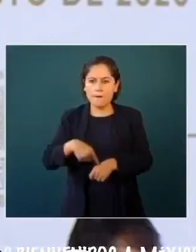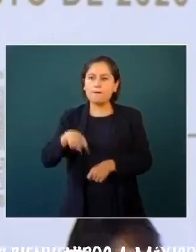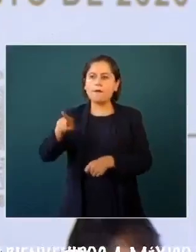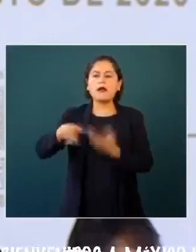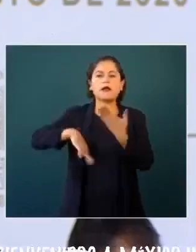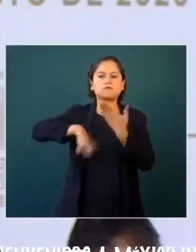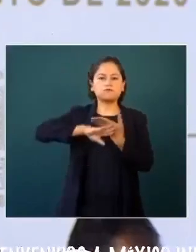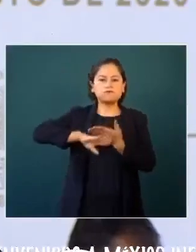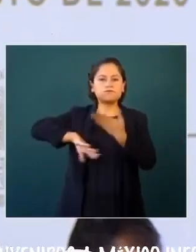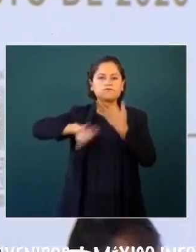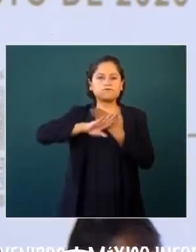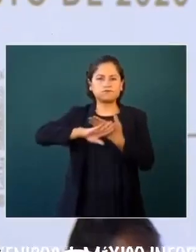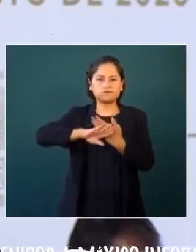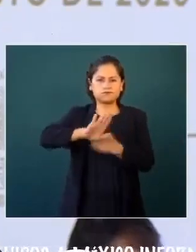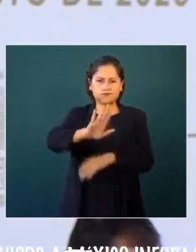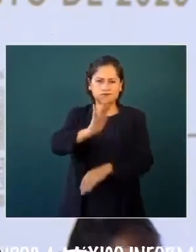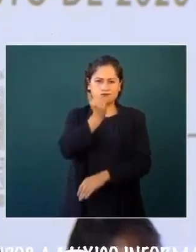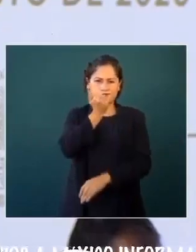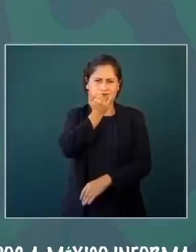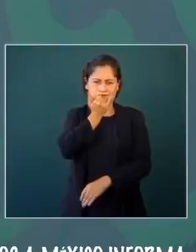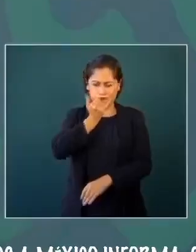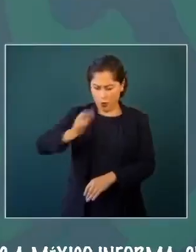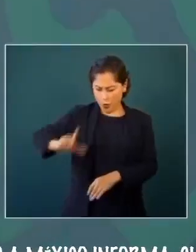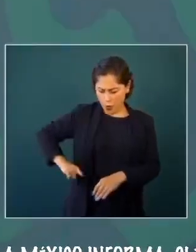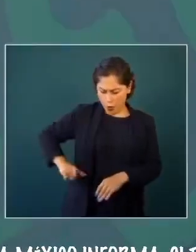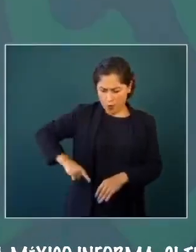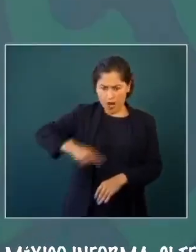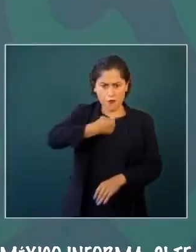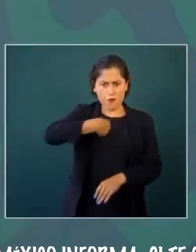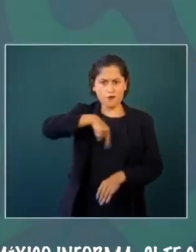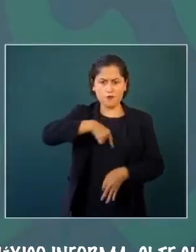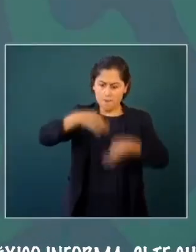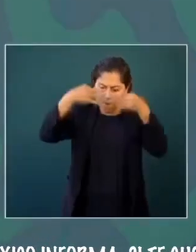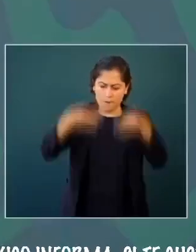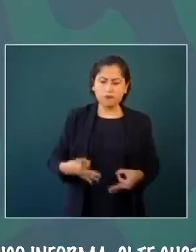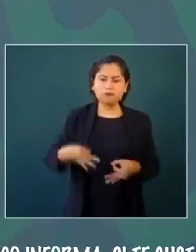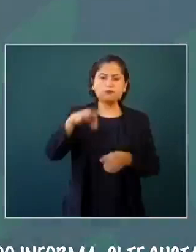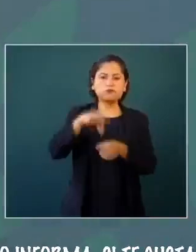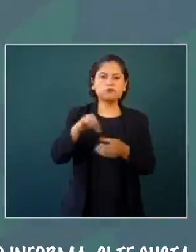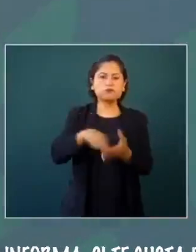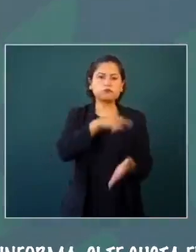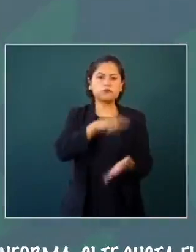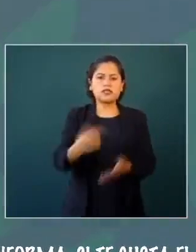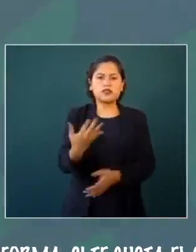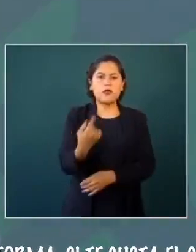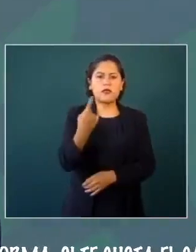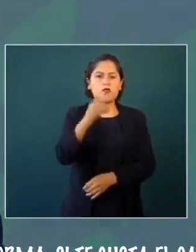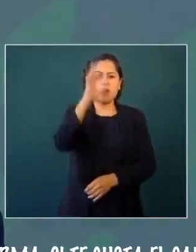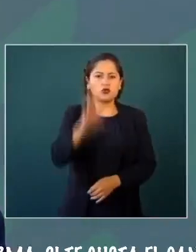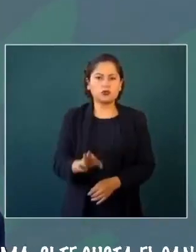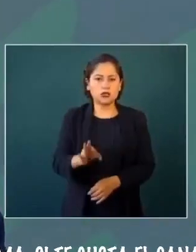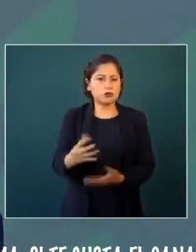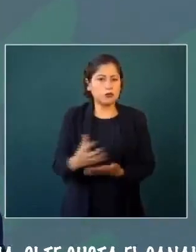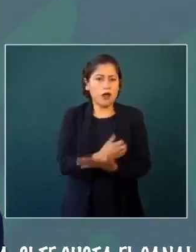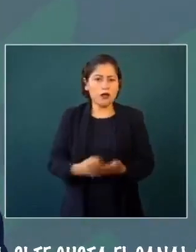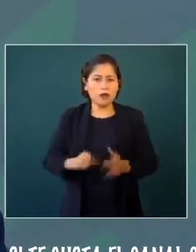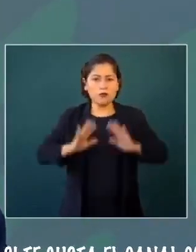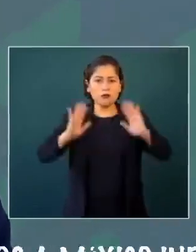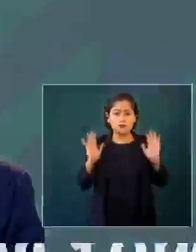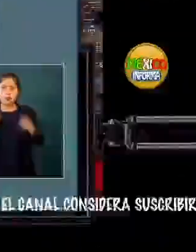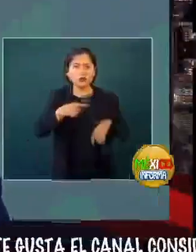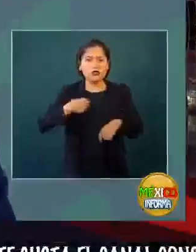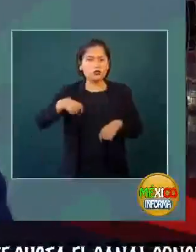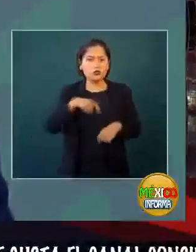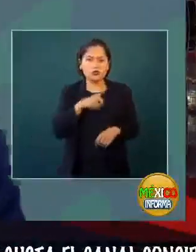democrático y legítimo aquí ganamos la elección con el 51% de los votos y por cierto lo hicimos solos